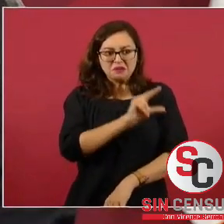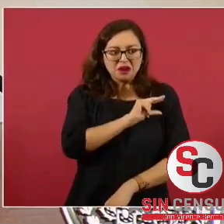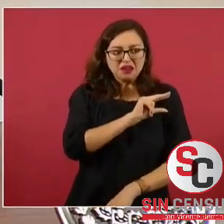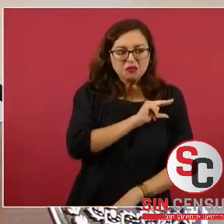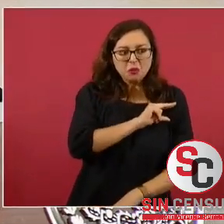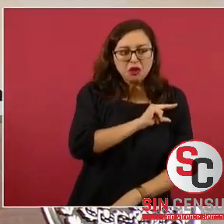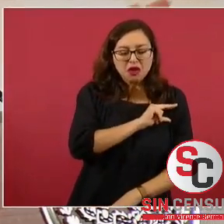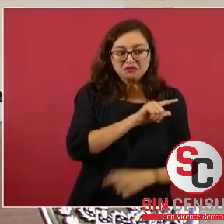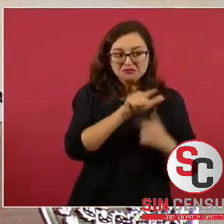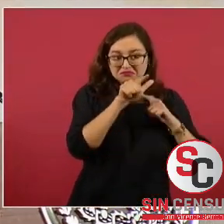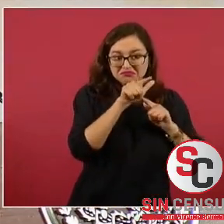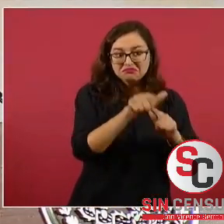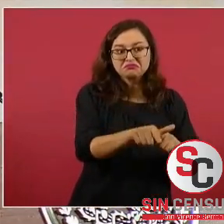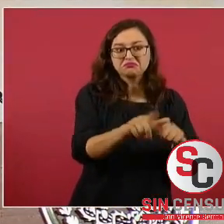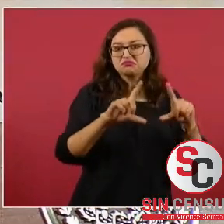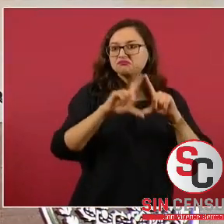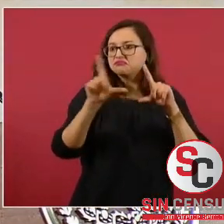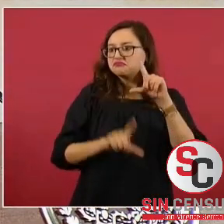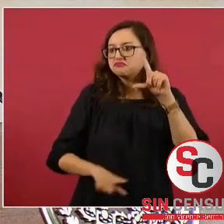con lo del Internet.